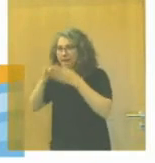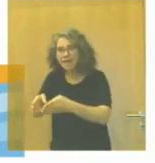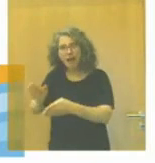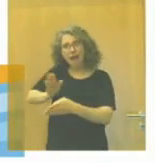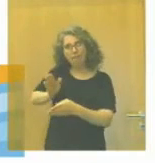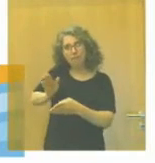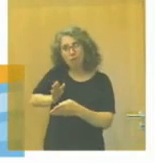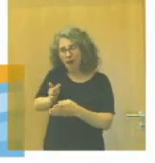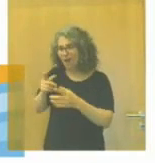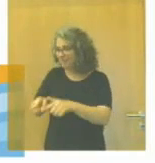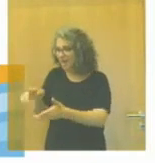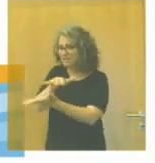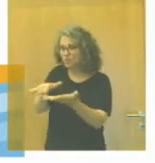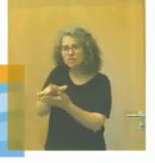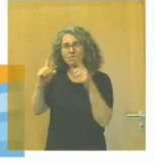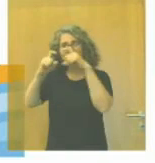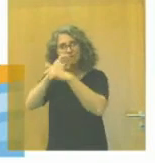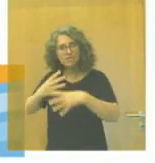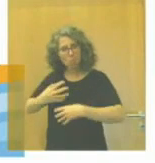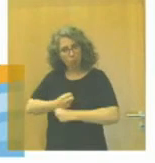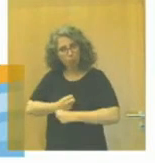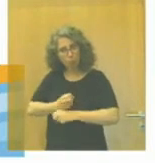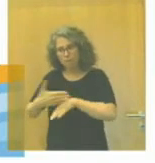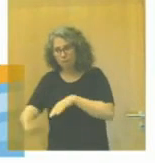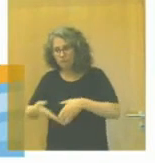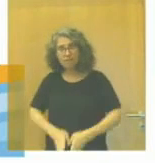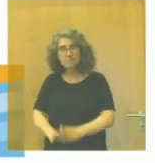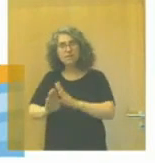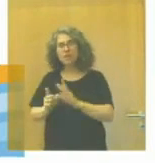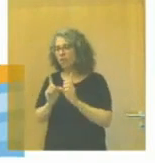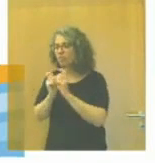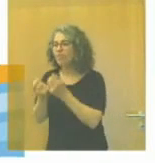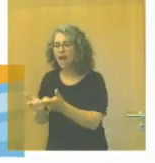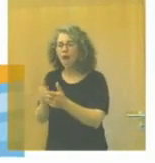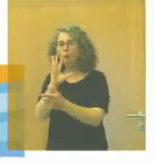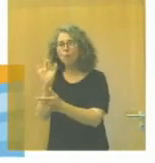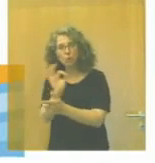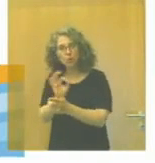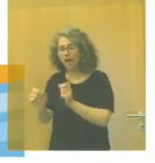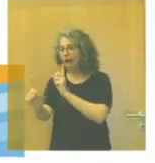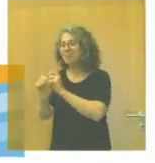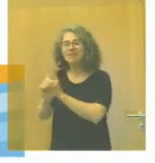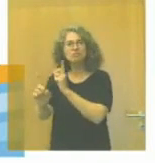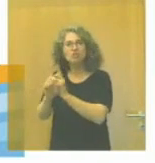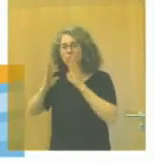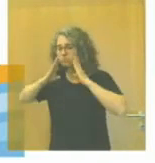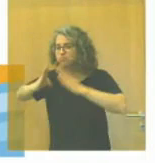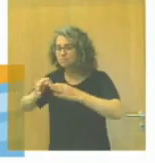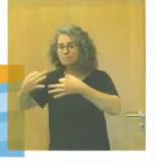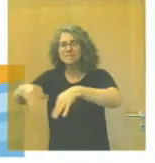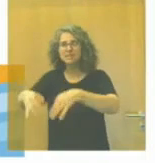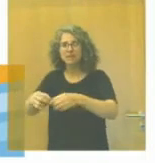de ese tipo la posibilidad de tener una atención más